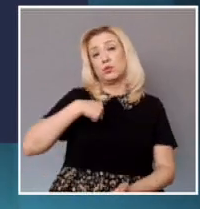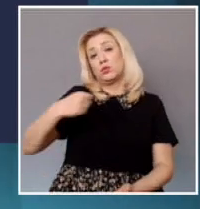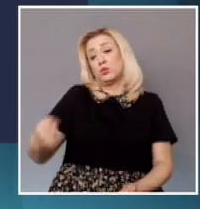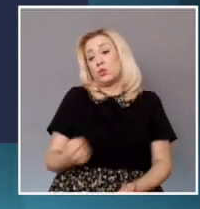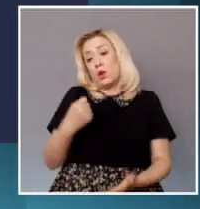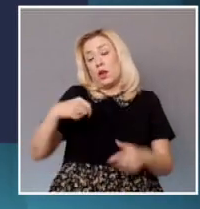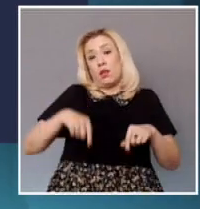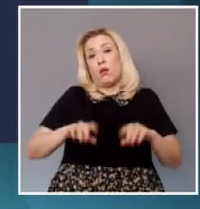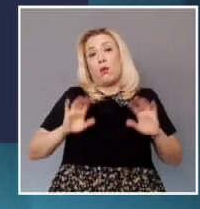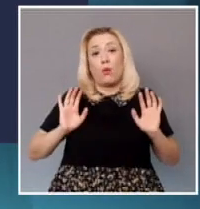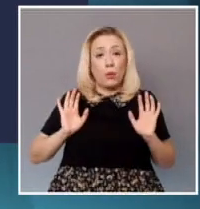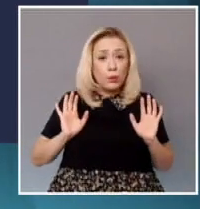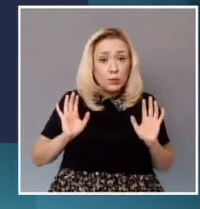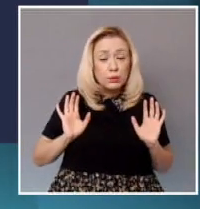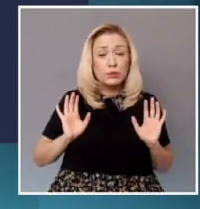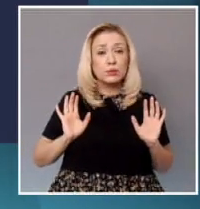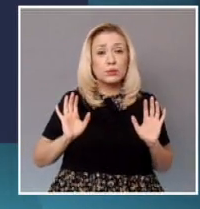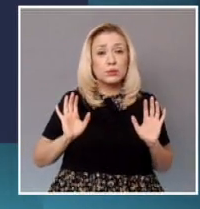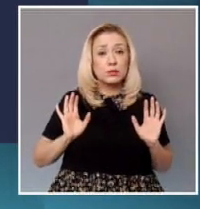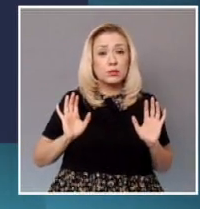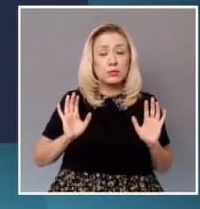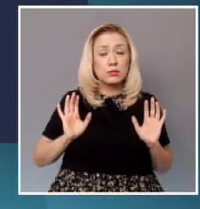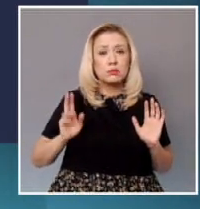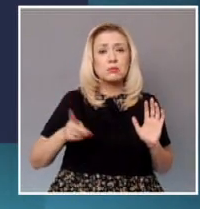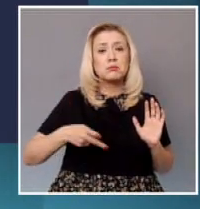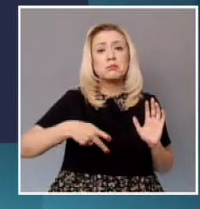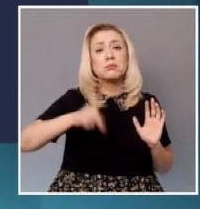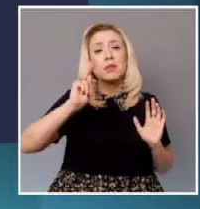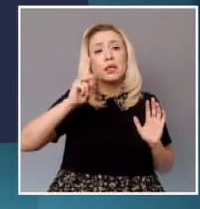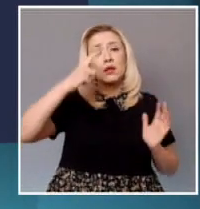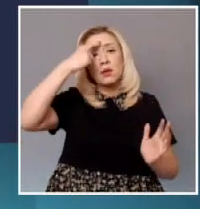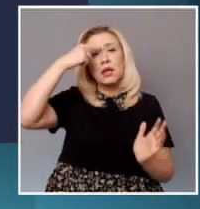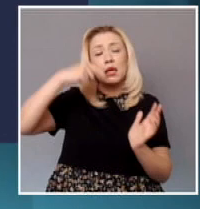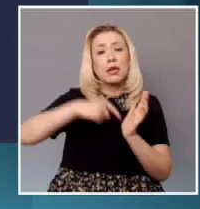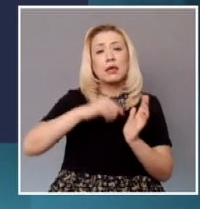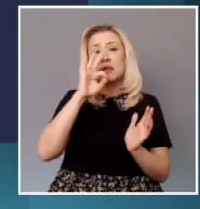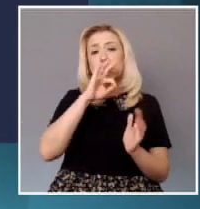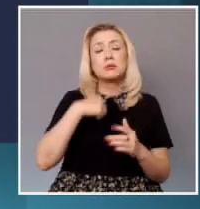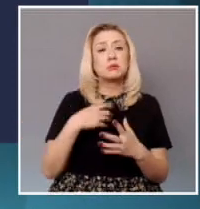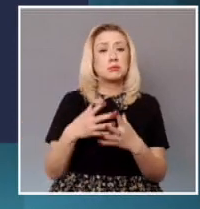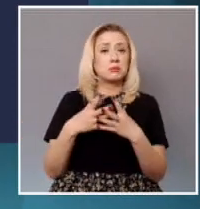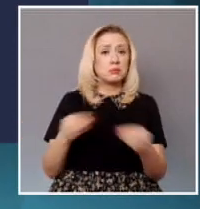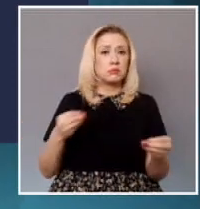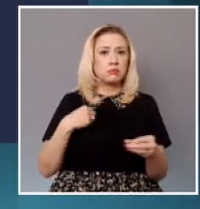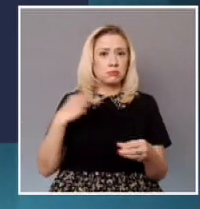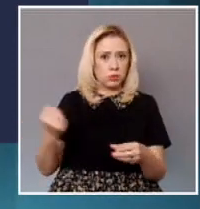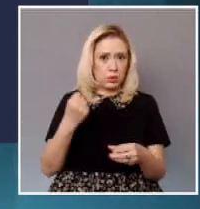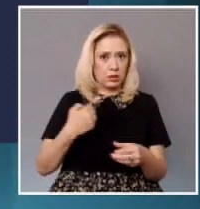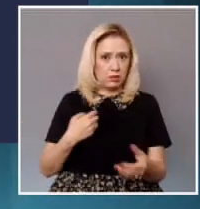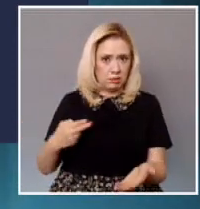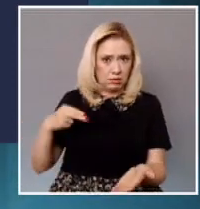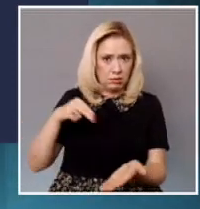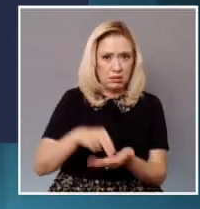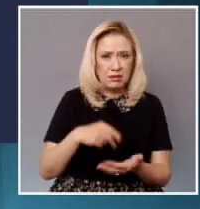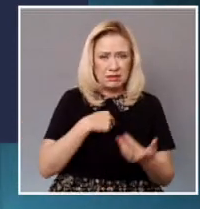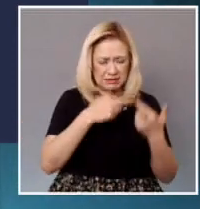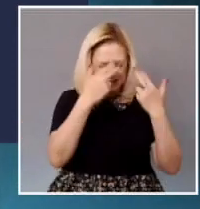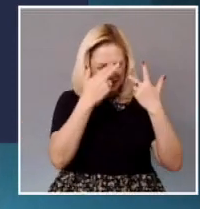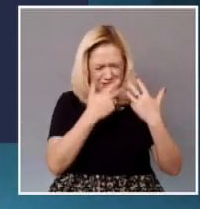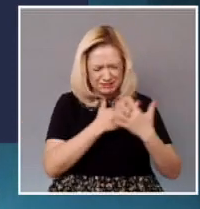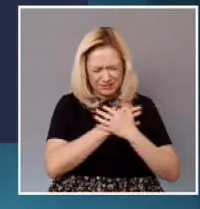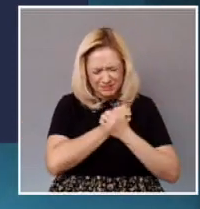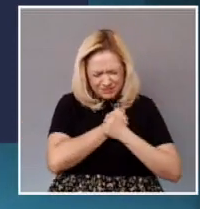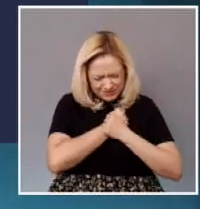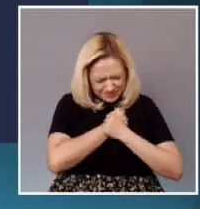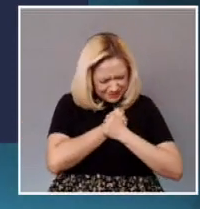primera persona, aunque todos los pronósticos indicaban que no sería así. Me duele el alma, me duele la vida, me